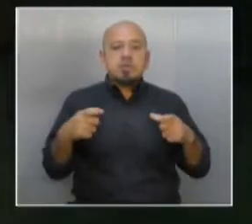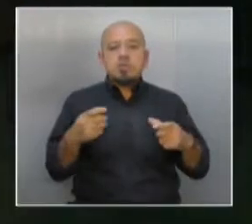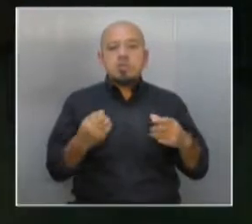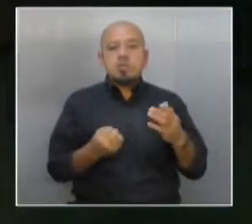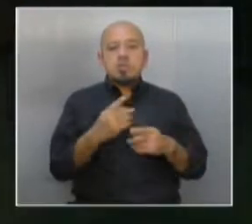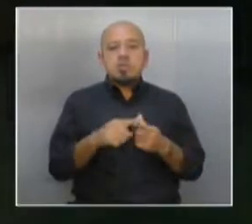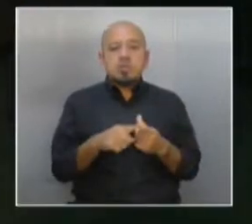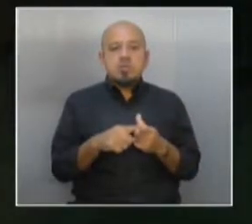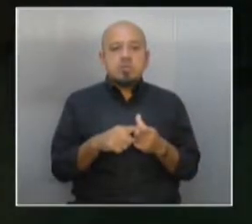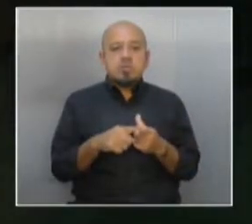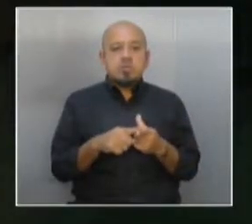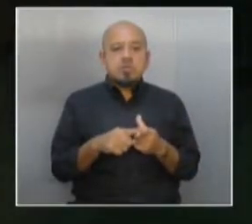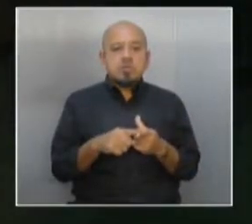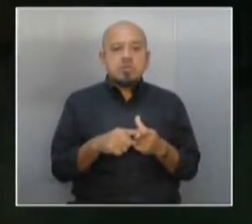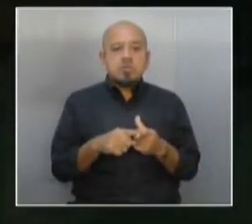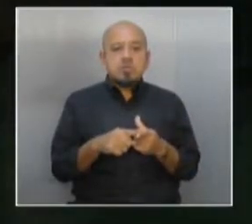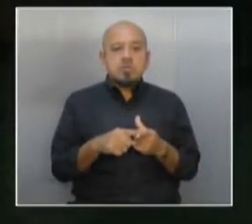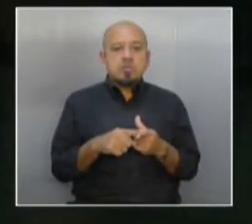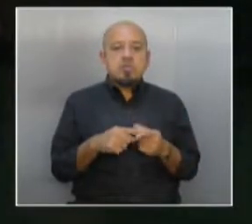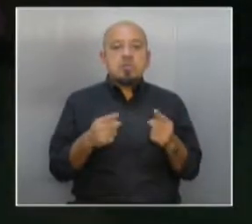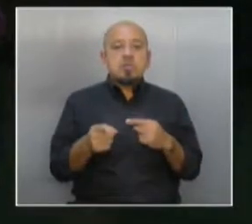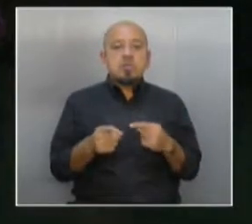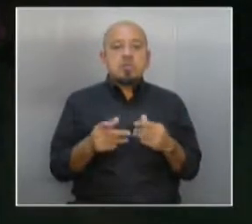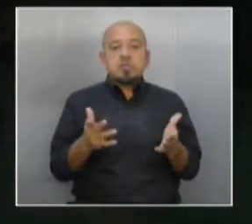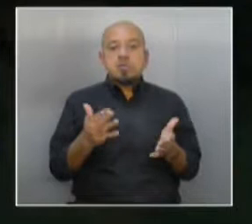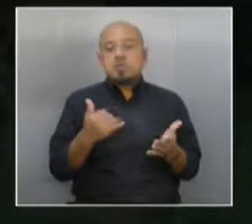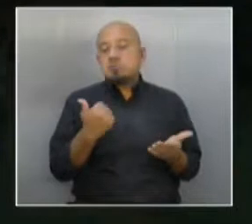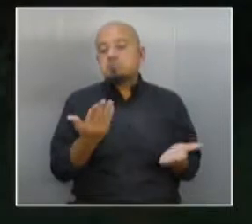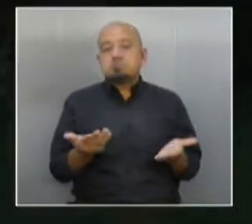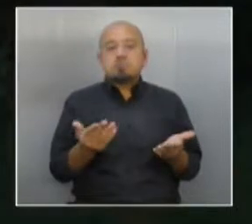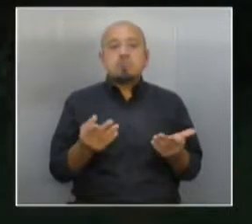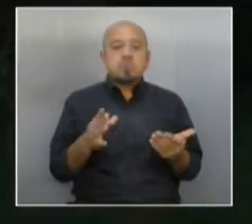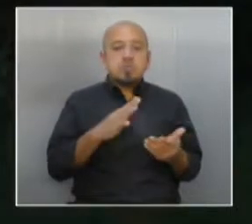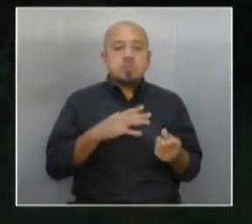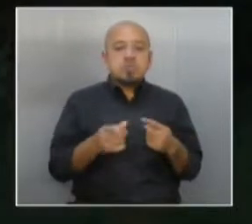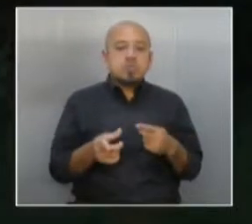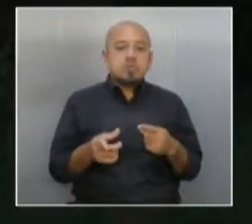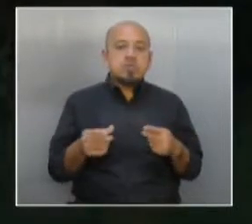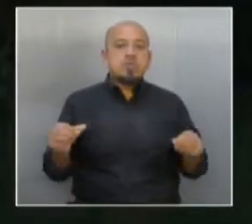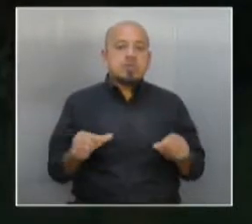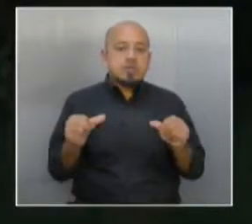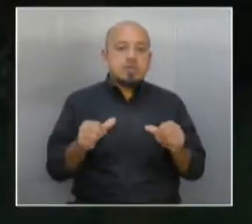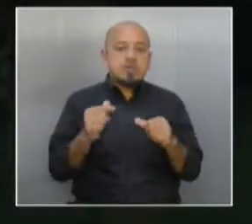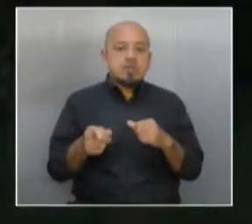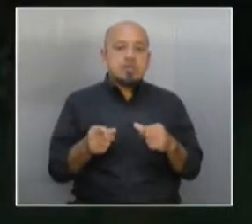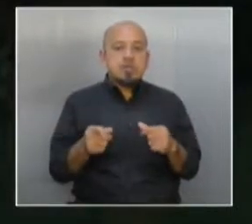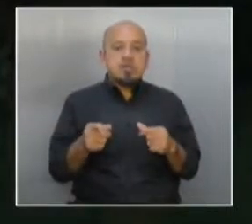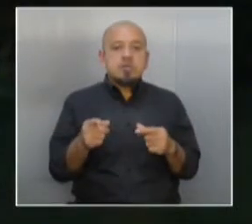Sí, estoy, mira, no es que me lo haya propuesto, sino que se está dando, un poco así funciona también desde